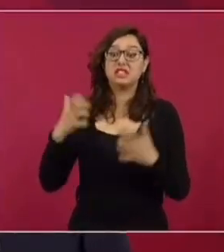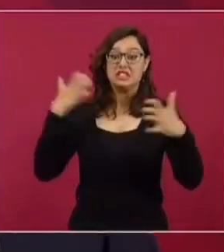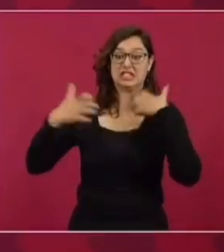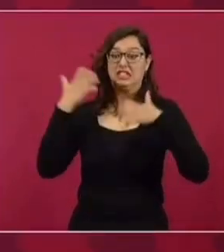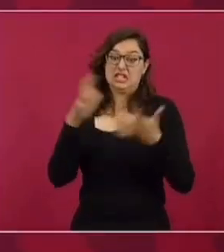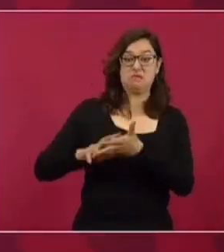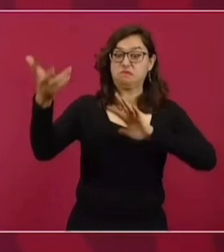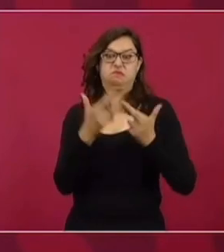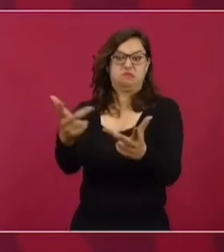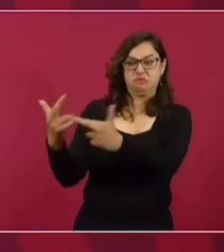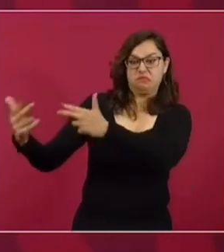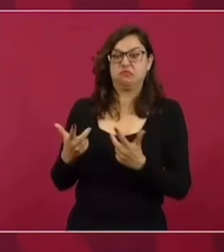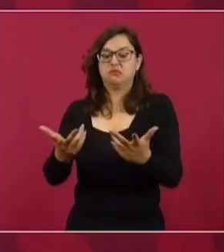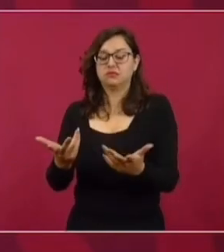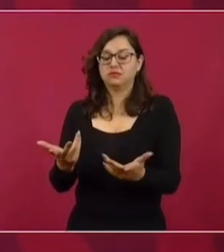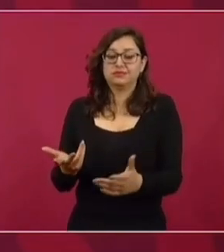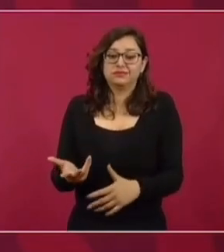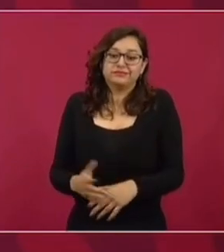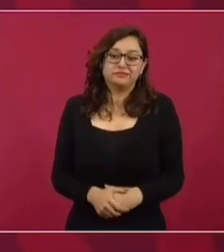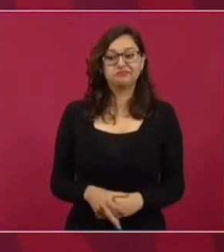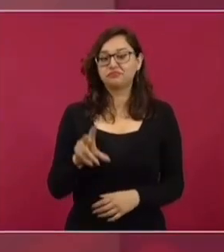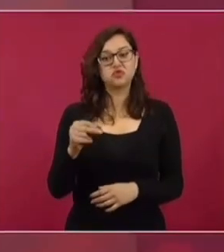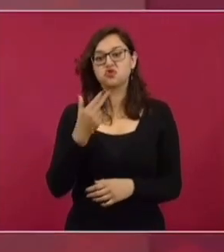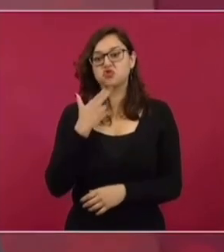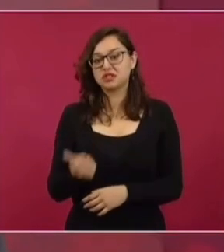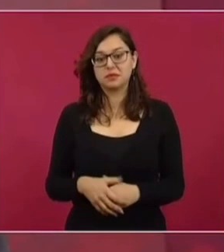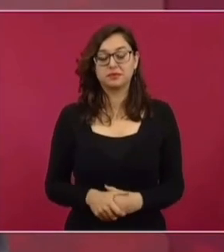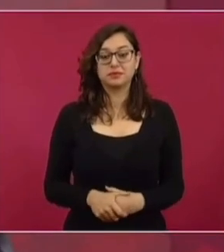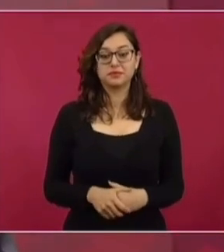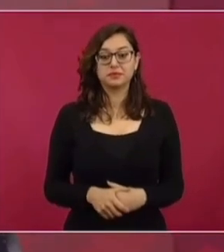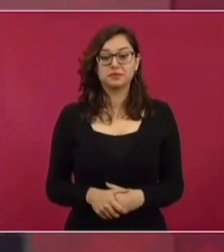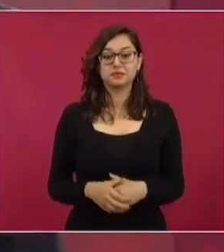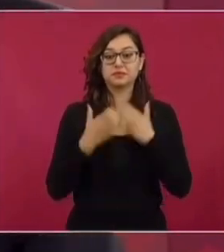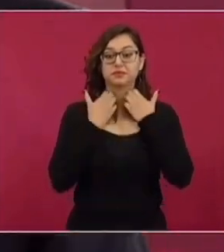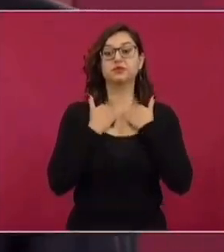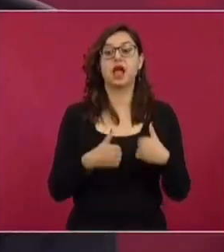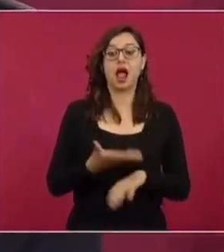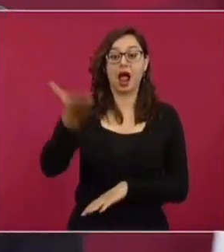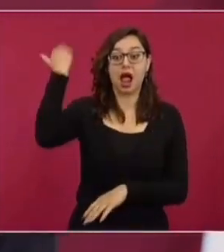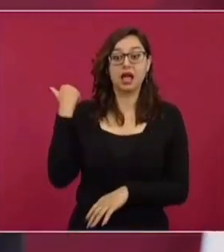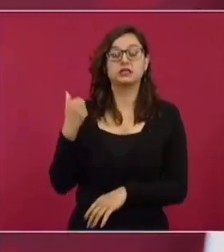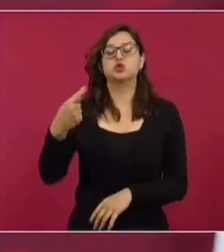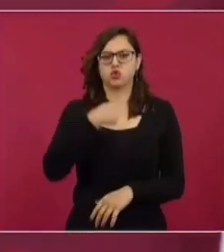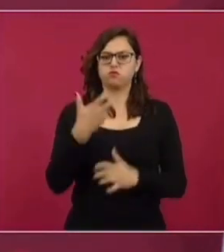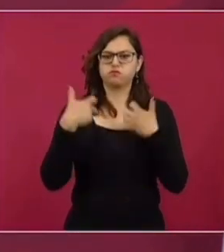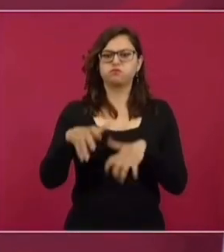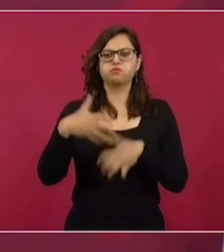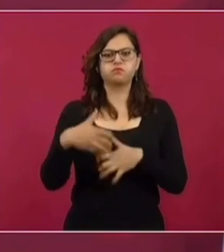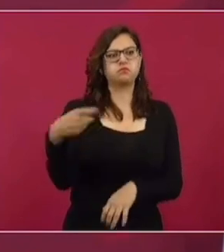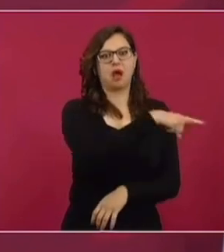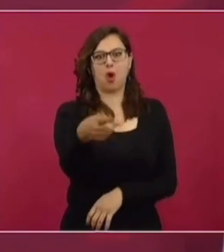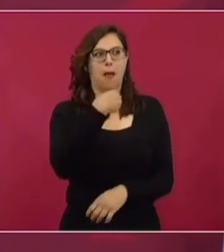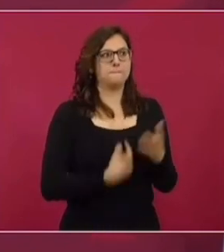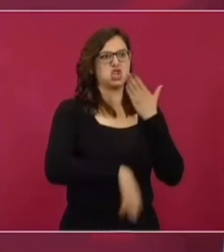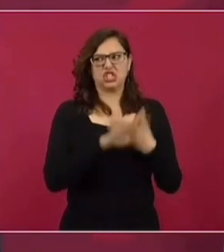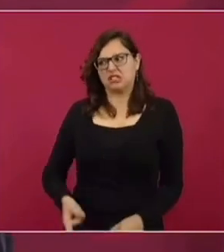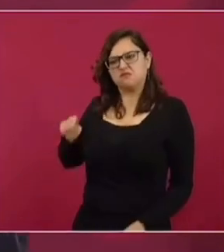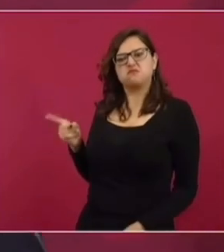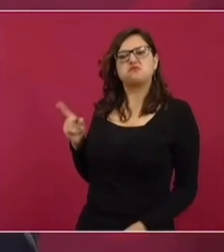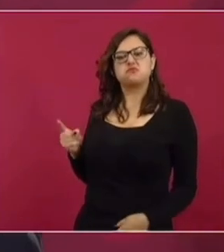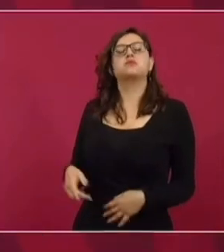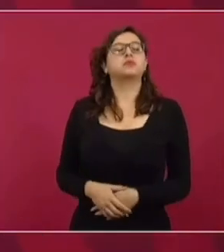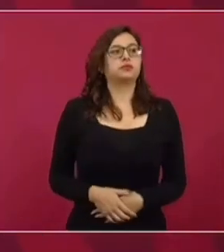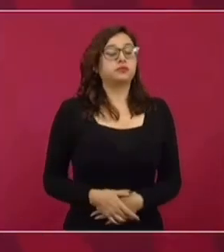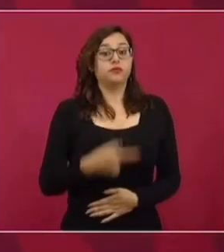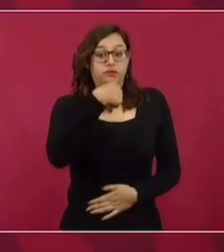nosotros comenzamos y nos amenazaban, ¿ustedes creen que yo salía a decir, me amenazaron? No, me aguantaba. Porque si